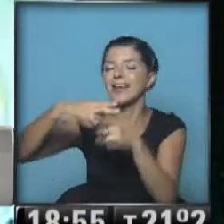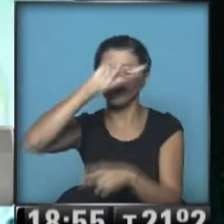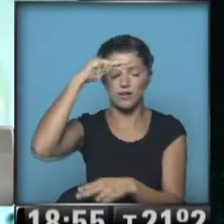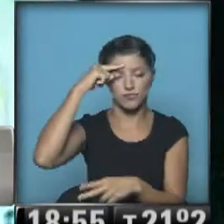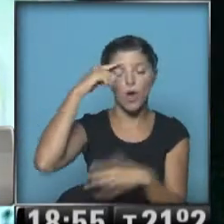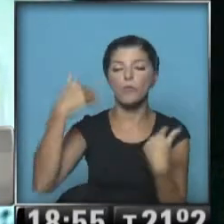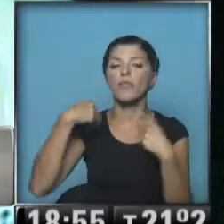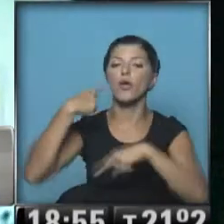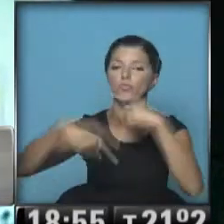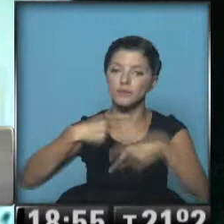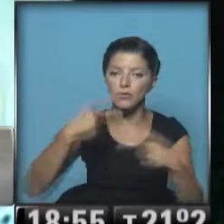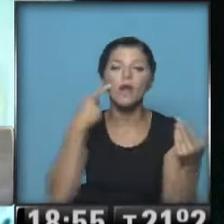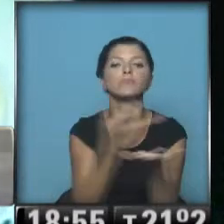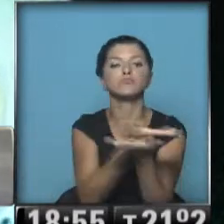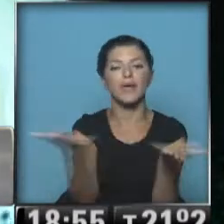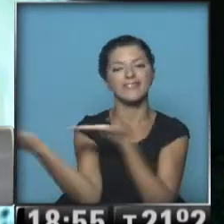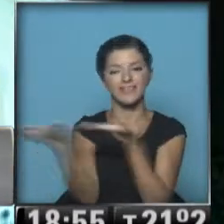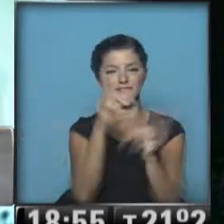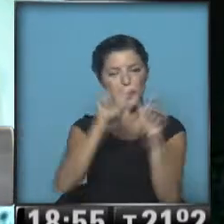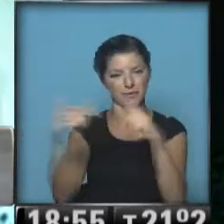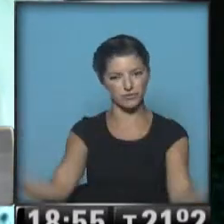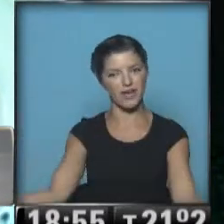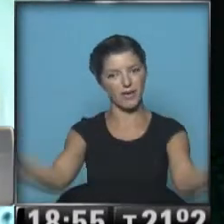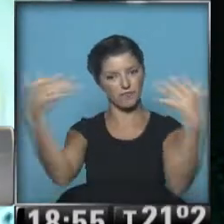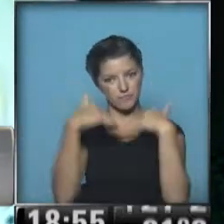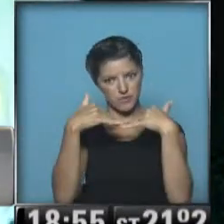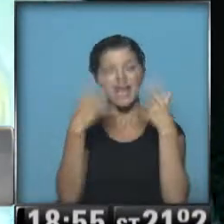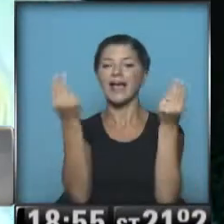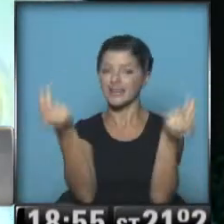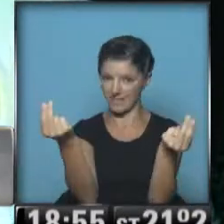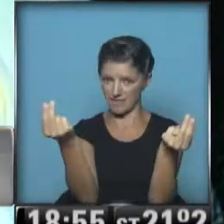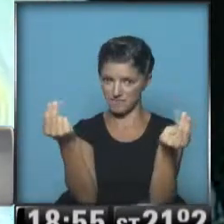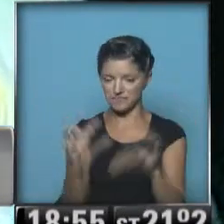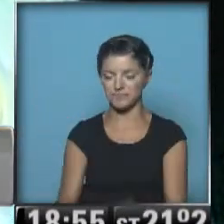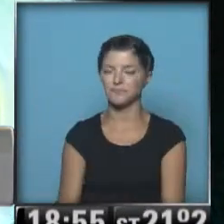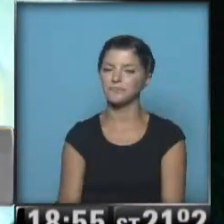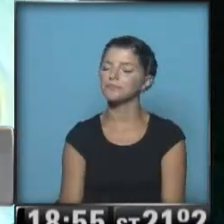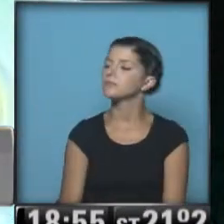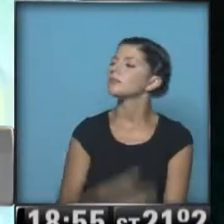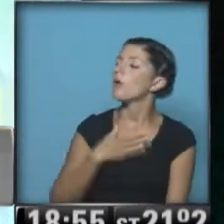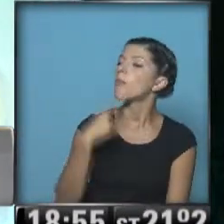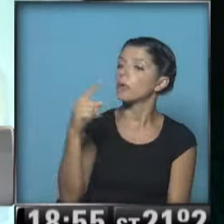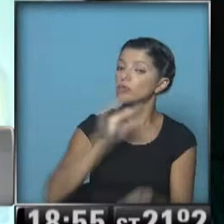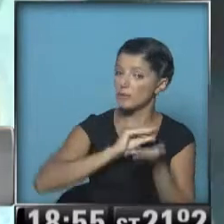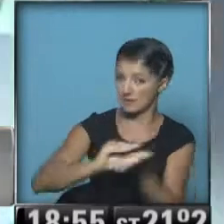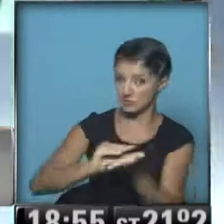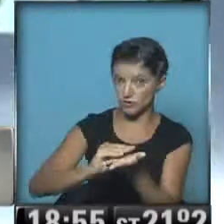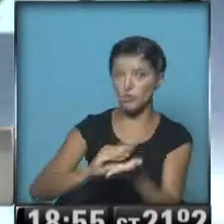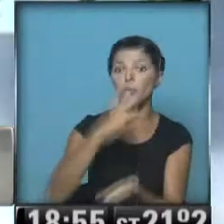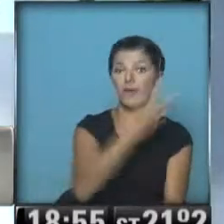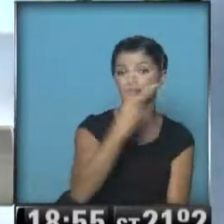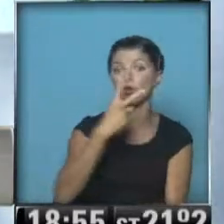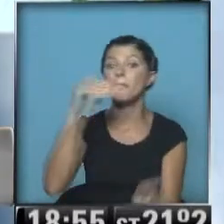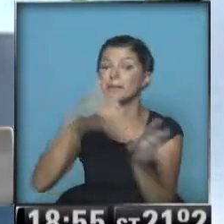conservando y brindándole sus servicios a los visitantes con calidad y cantidad. Charlie, una pregunta. La inversión es muy grande, son 42 millones